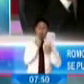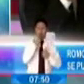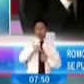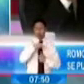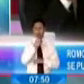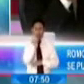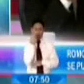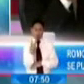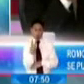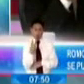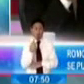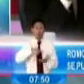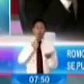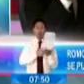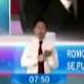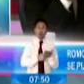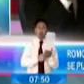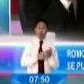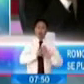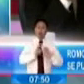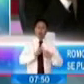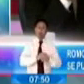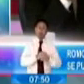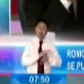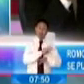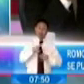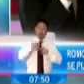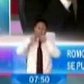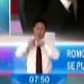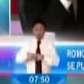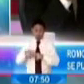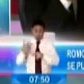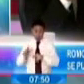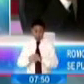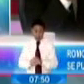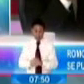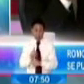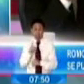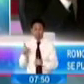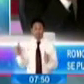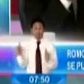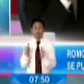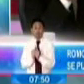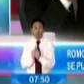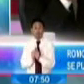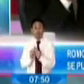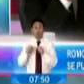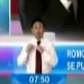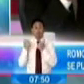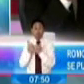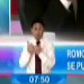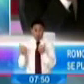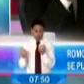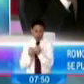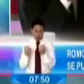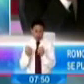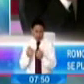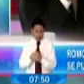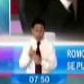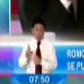fue así como lo discutimos, pero en la revisión que, por cierto, hemos hecho del veto, acompañados también de la Asamblea,